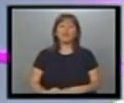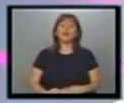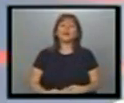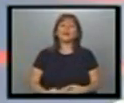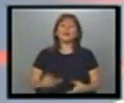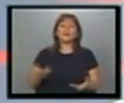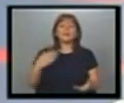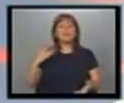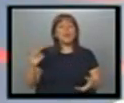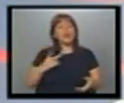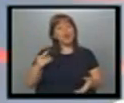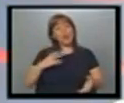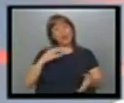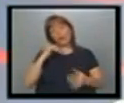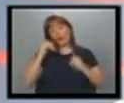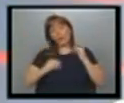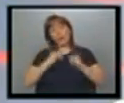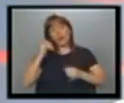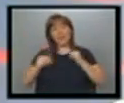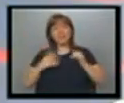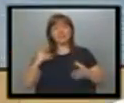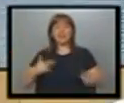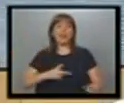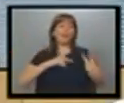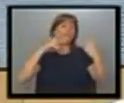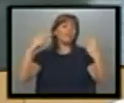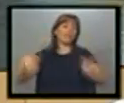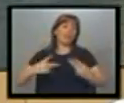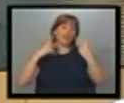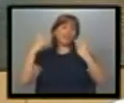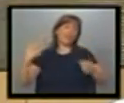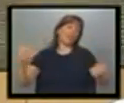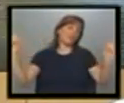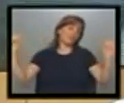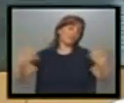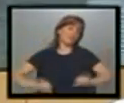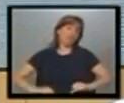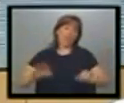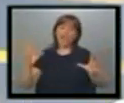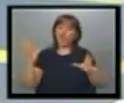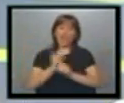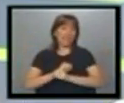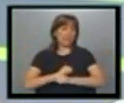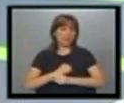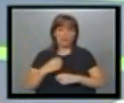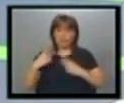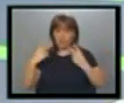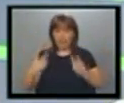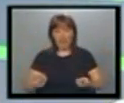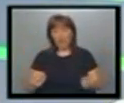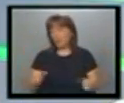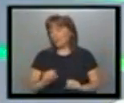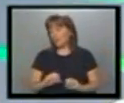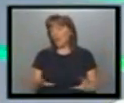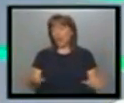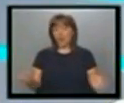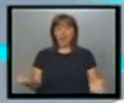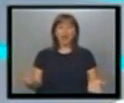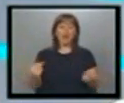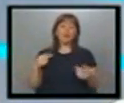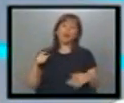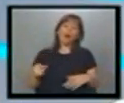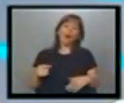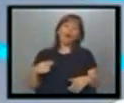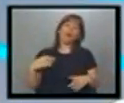donde estuvieron tratando el tema de lo mal que se viaja, ¿no? En general en el transporte público, en particular en los colectivos, pero en general vos que viajas todos los días, que